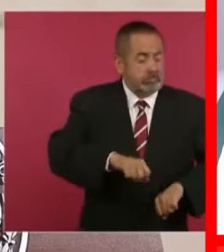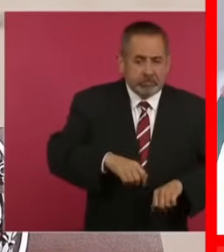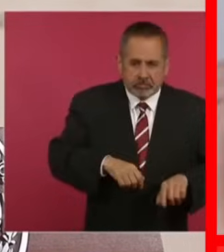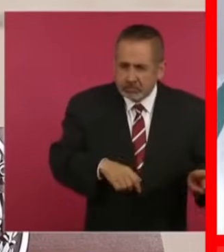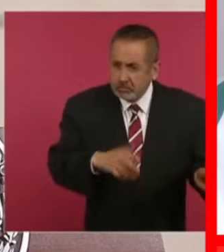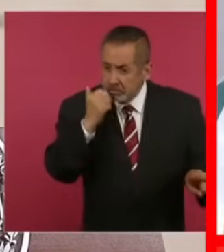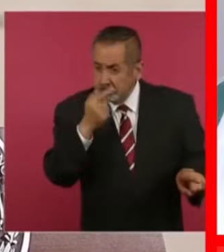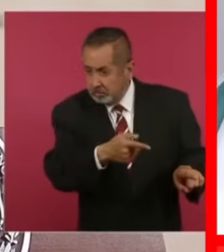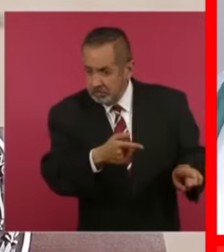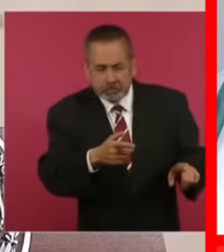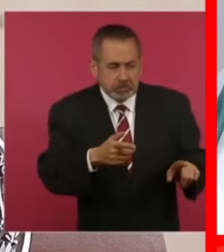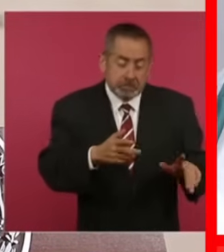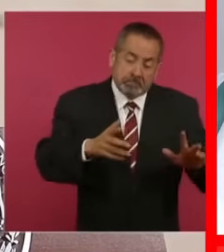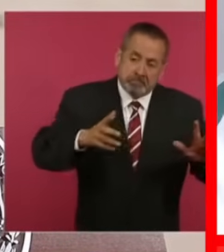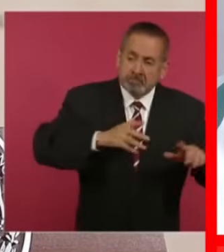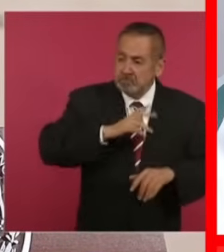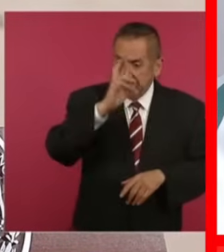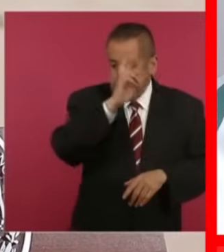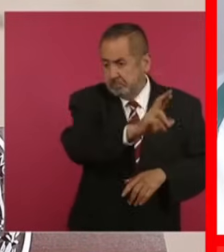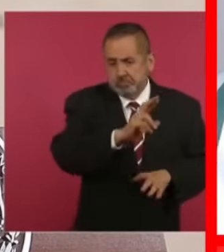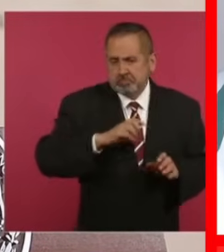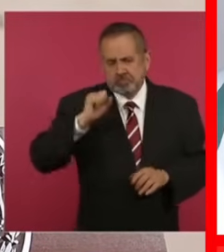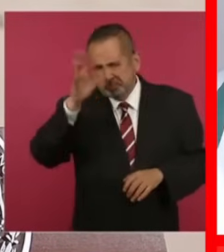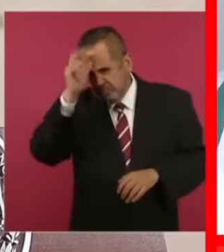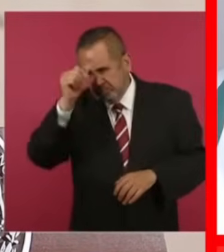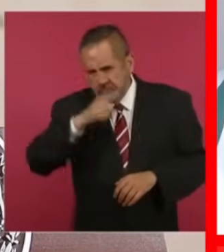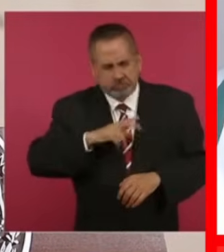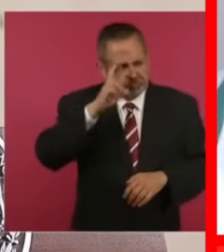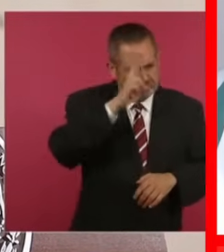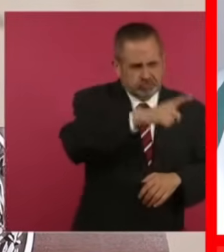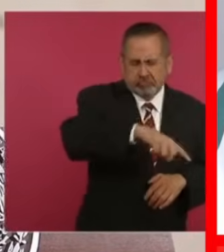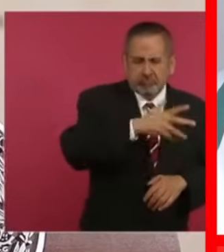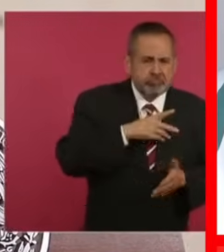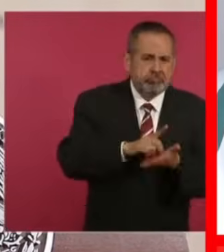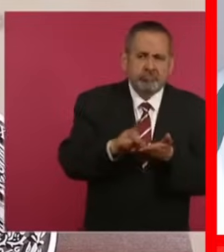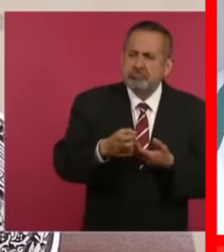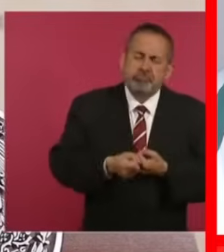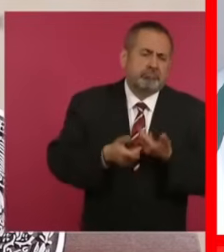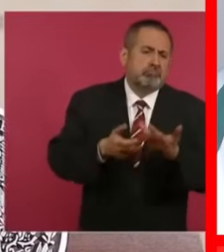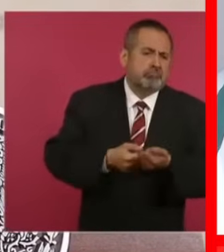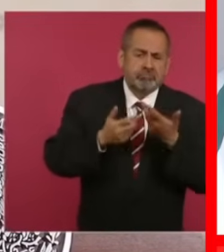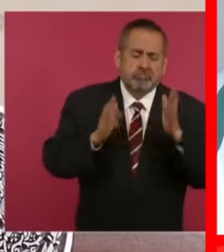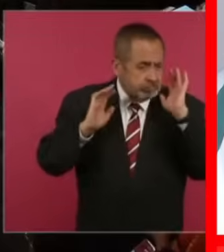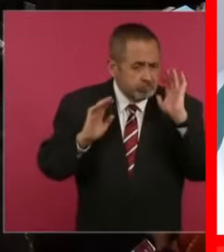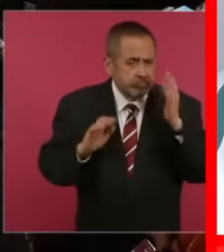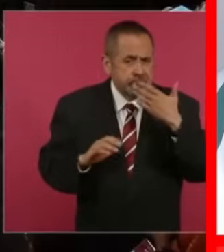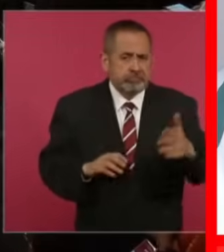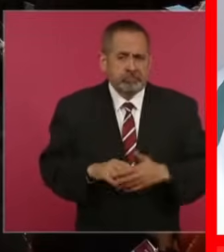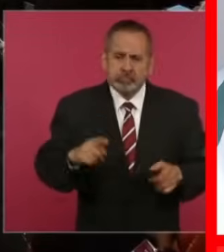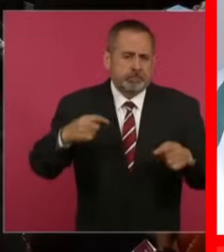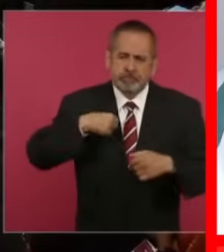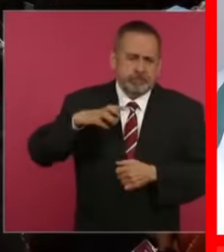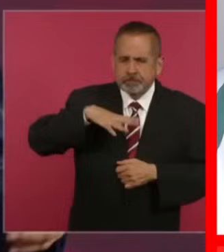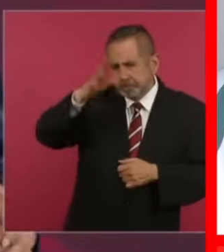pero respeto el derecho que tienen de manifestarse no